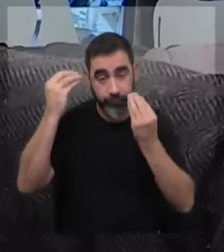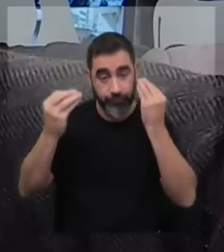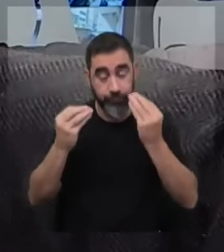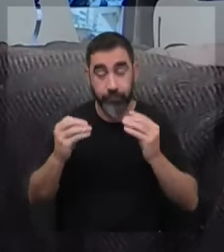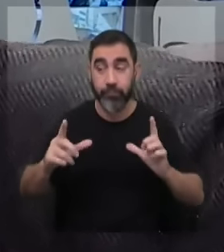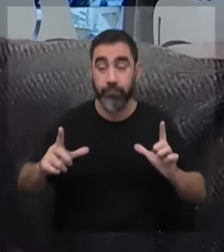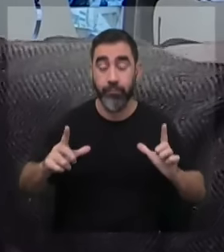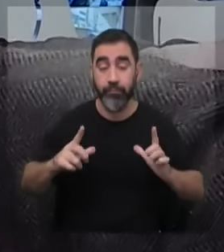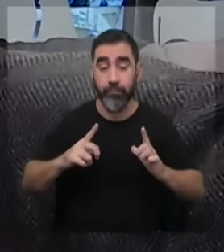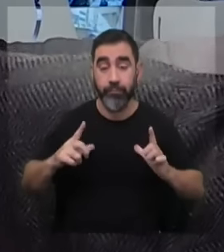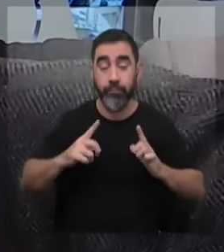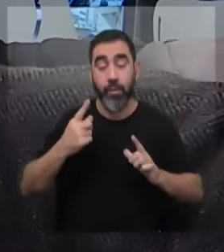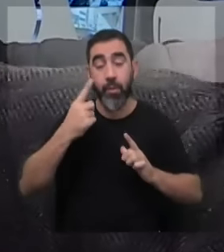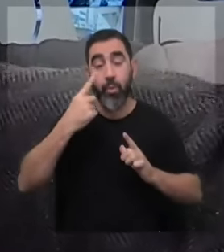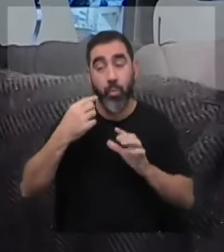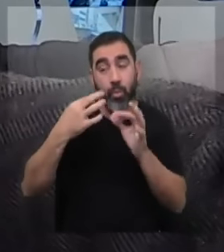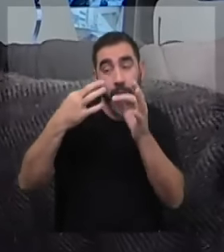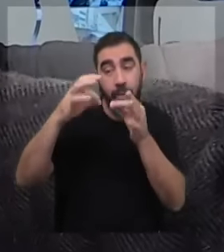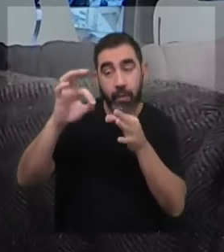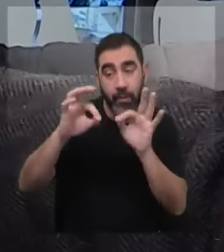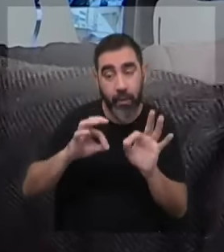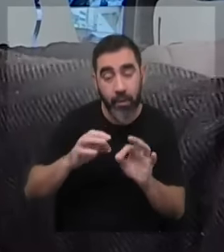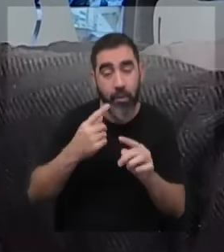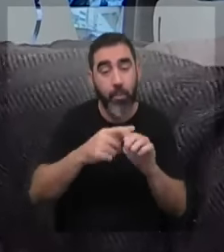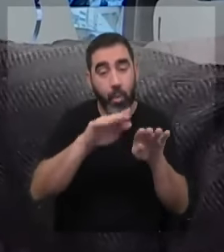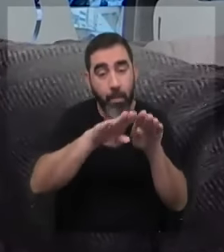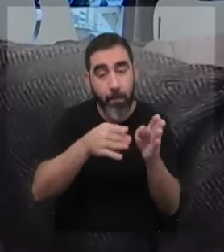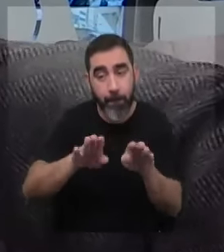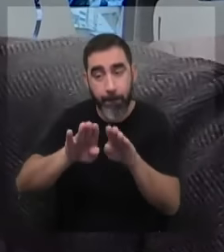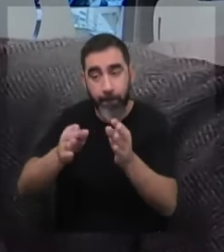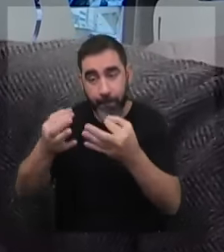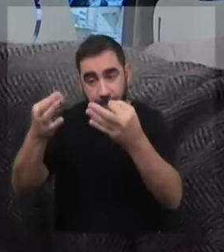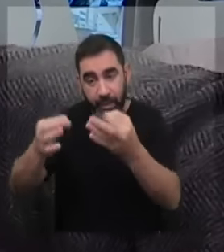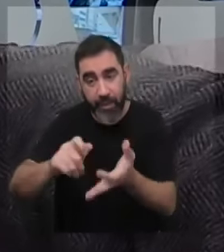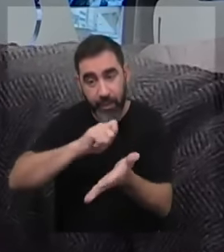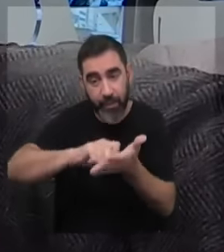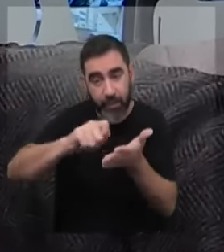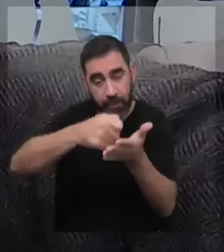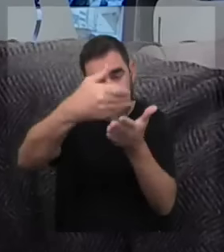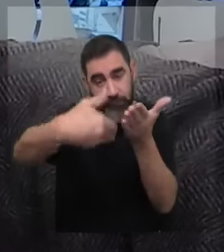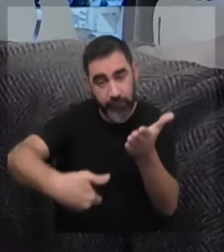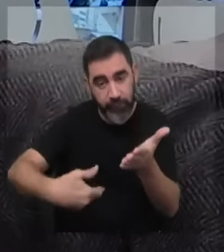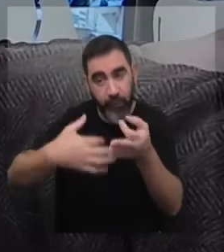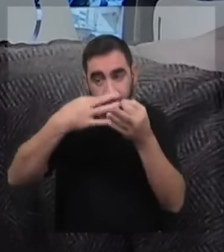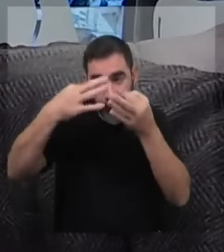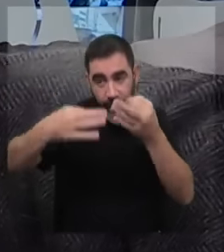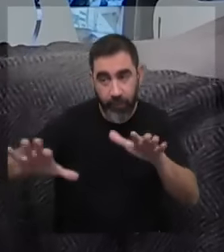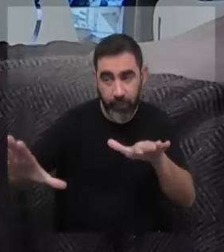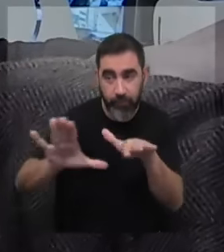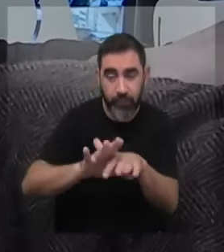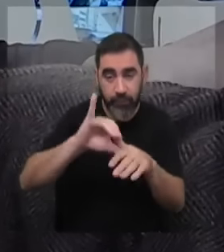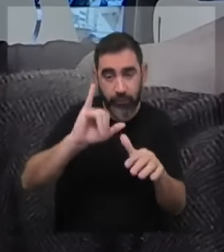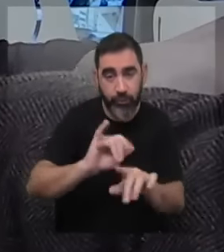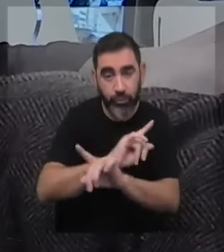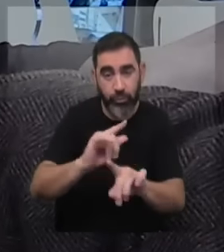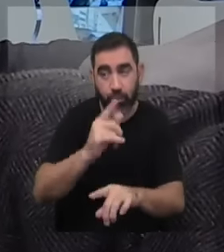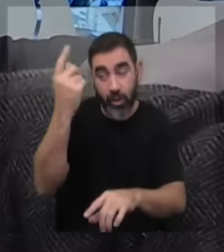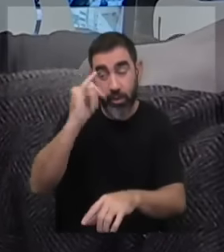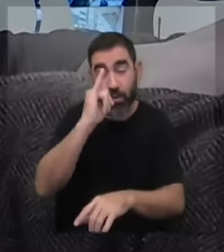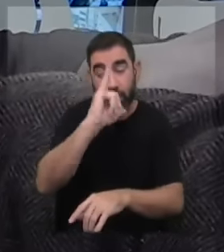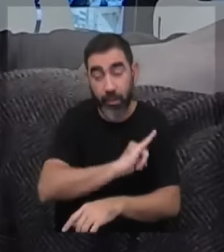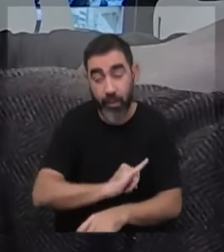esperamos los números detallados circuito por circuito acta por acta para ver si si tiene sustento lo que ayer denunció